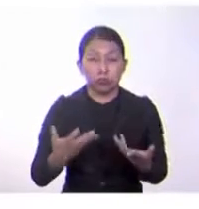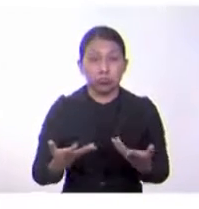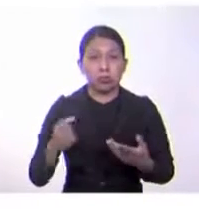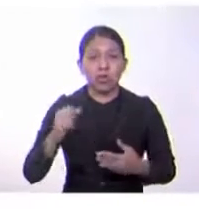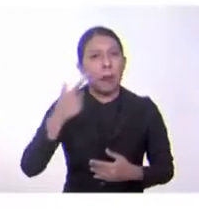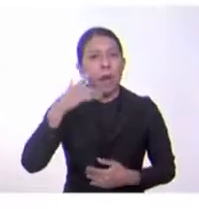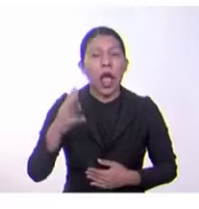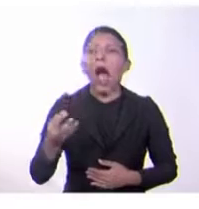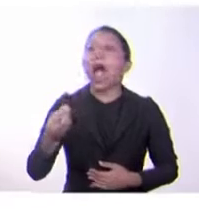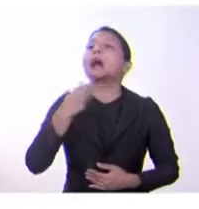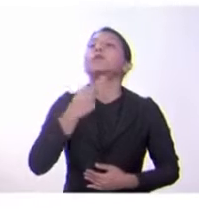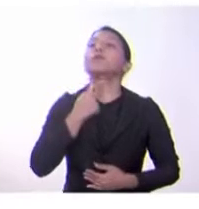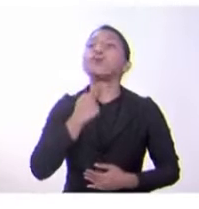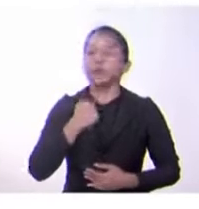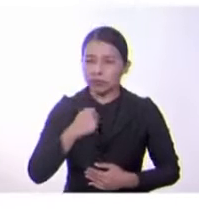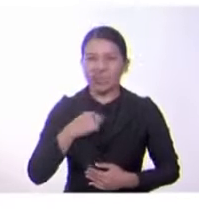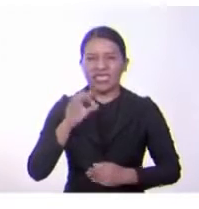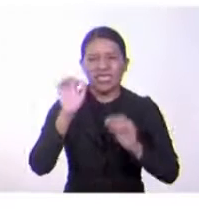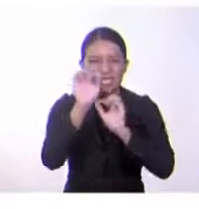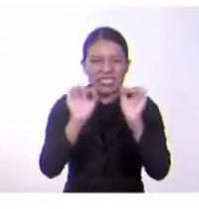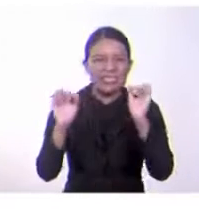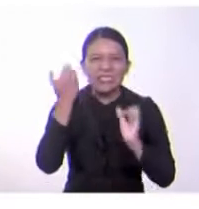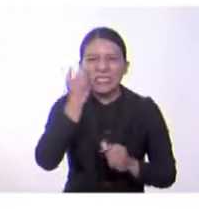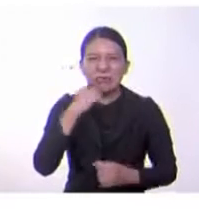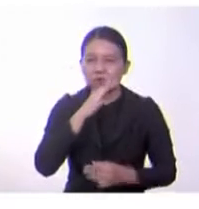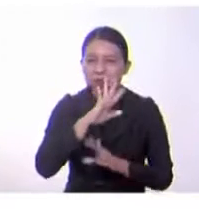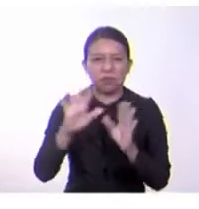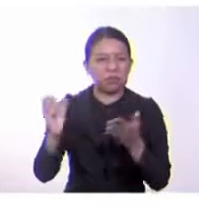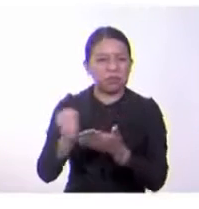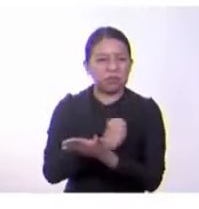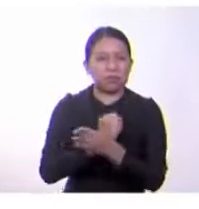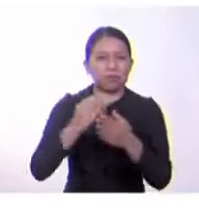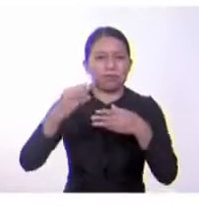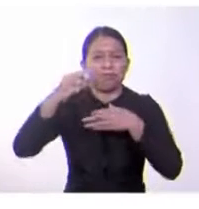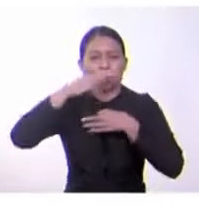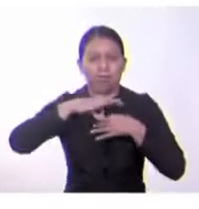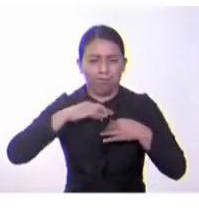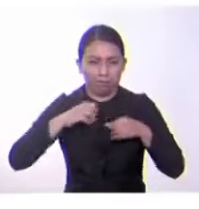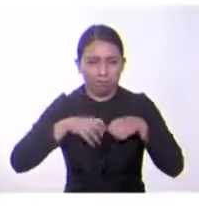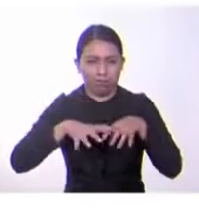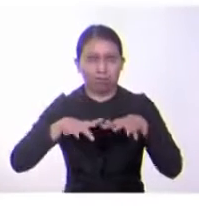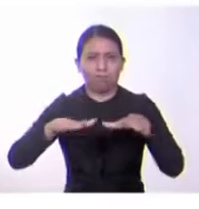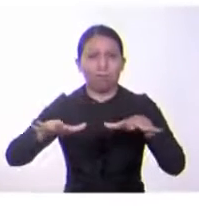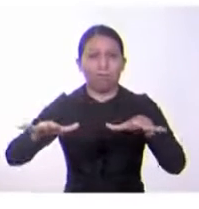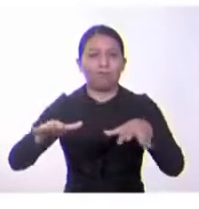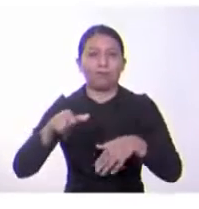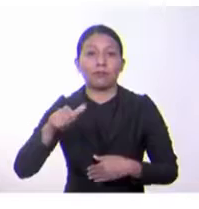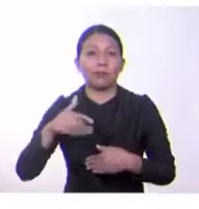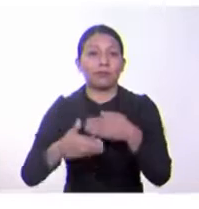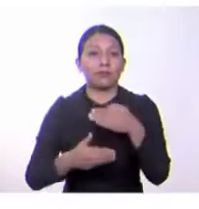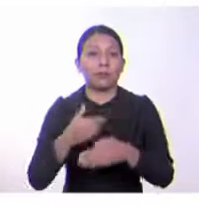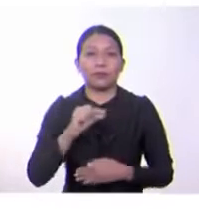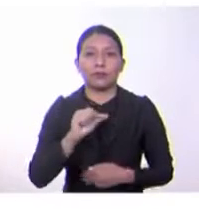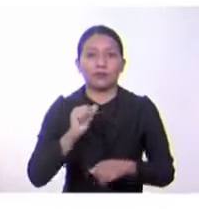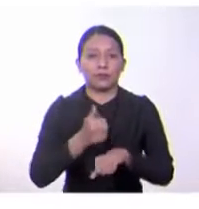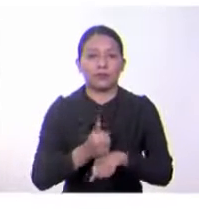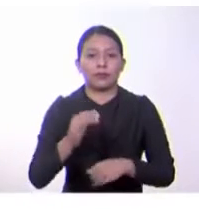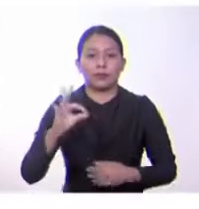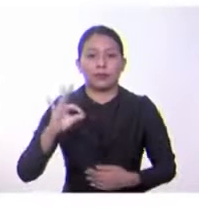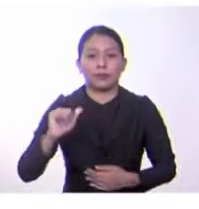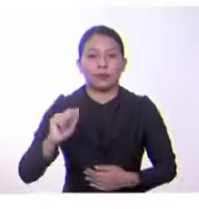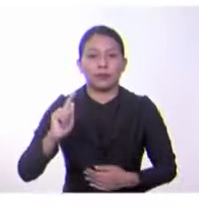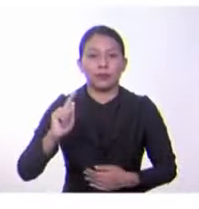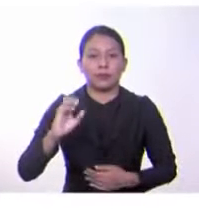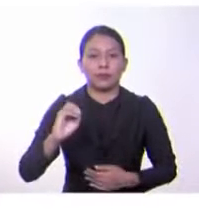tragar patógenos como bacterias, agrupándolos dentro de sus membranas celulares. Este proceso se llama